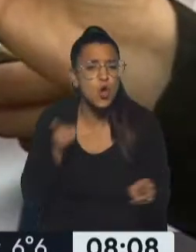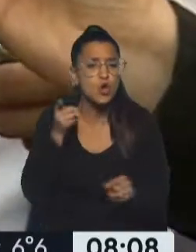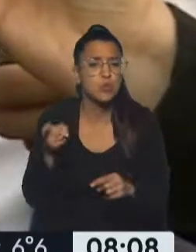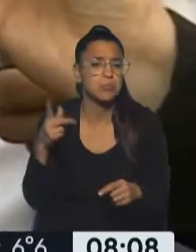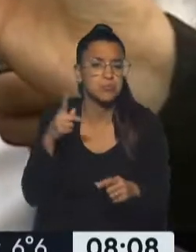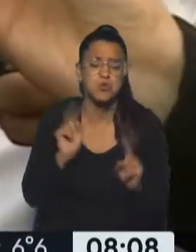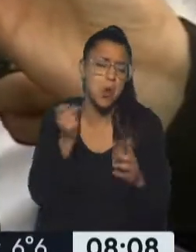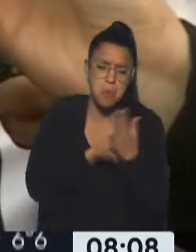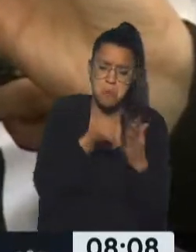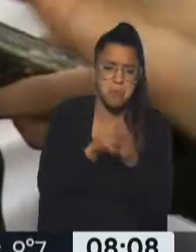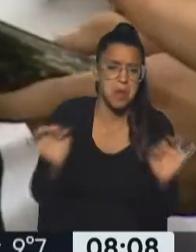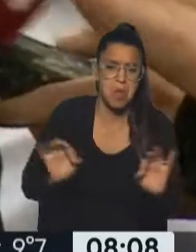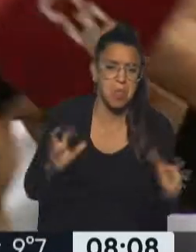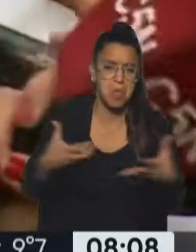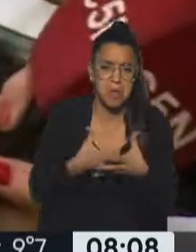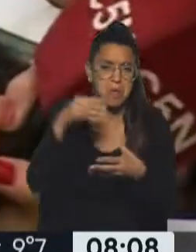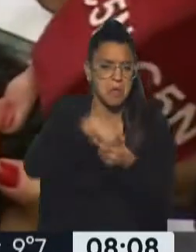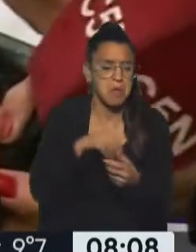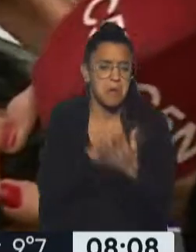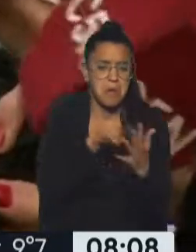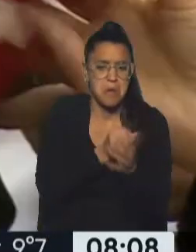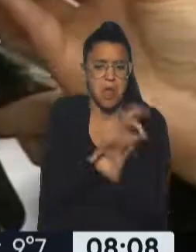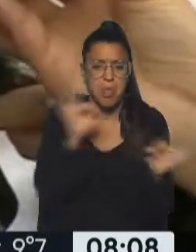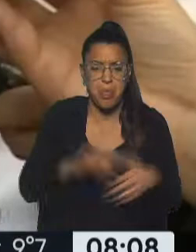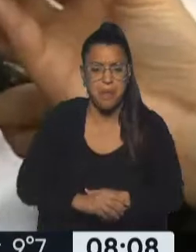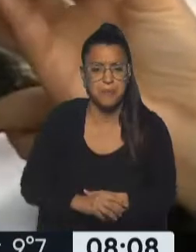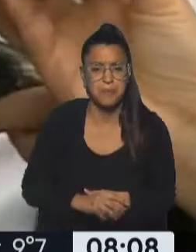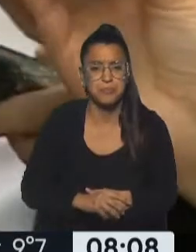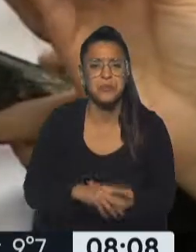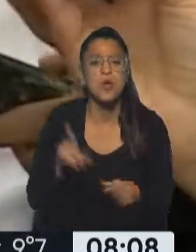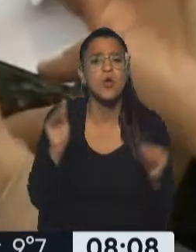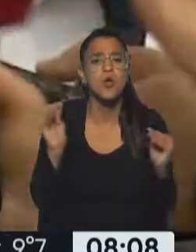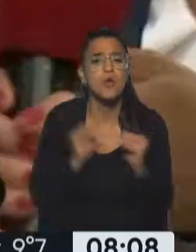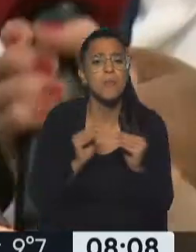antikirchnerista? No militaba en ninguna agrupación. ¿No tenía participación de nada?